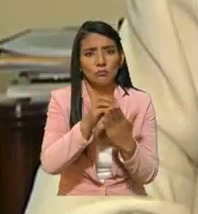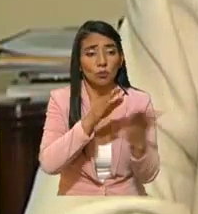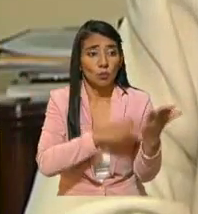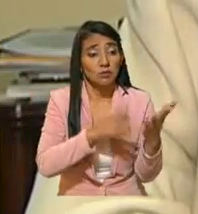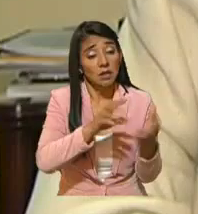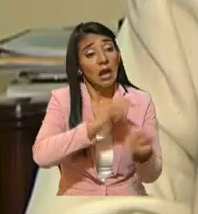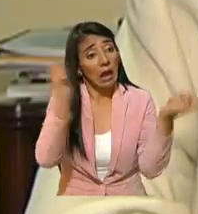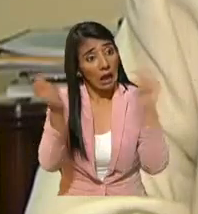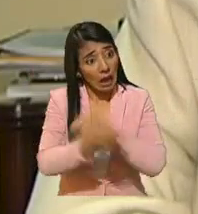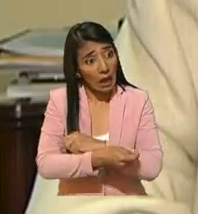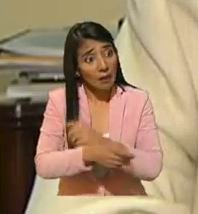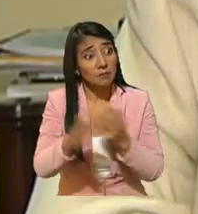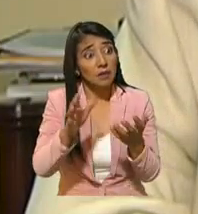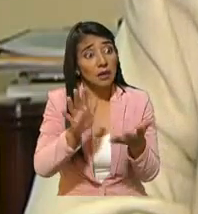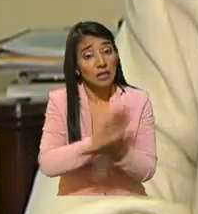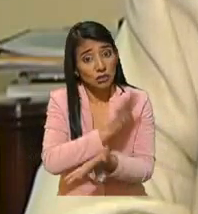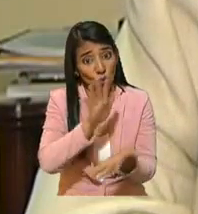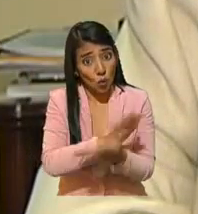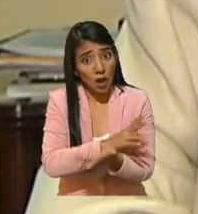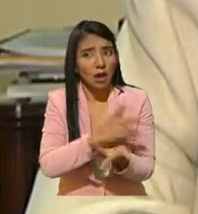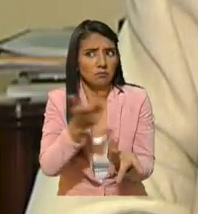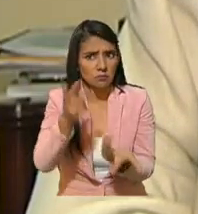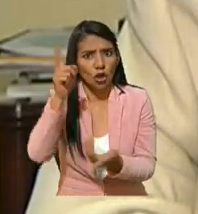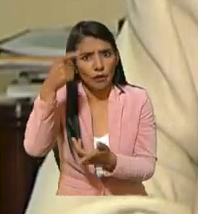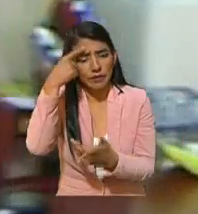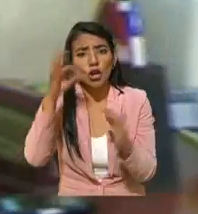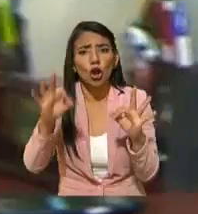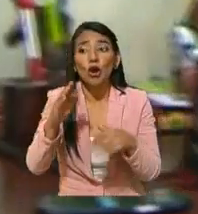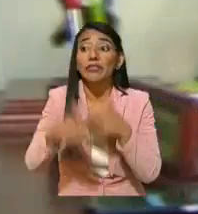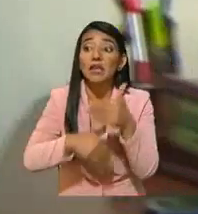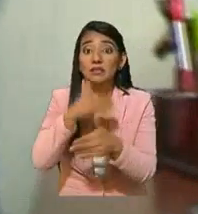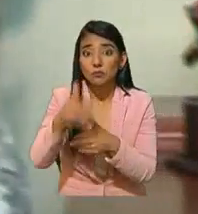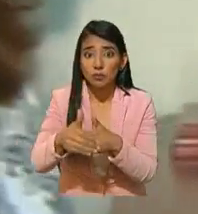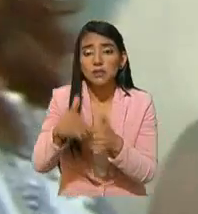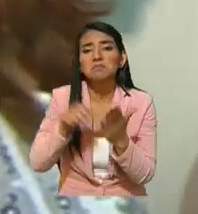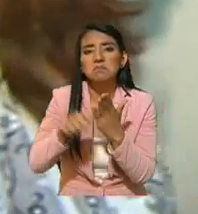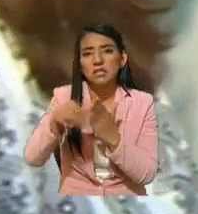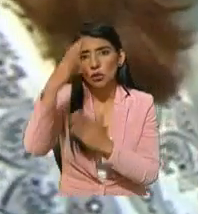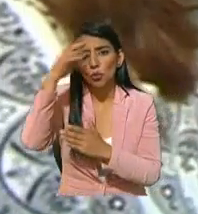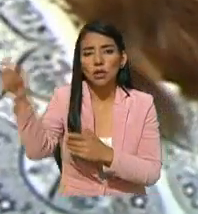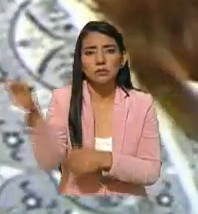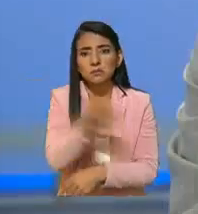fiscal, o pague el ministerio y después el ministerio le cobra a padre de familia. Informó Lorena Vaque.